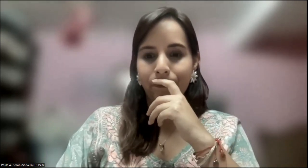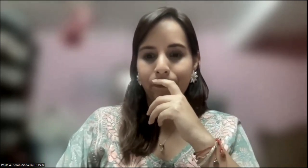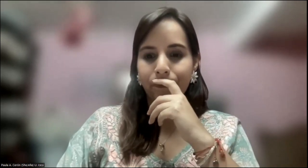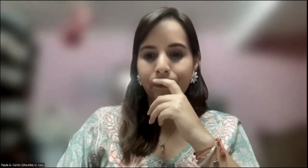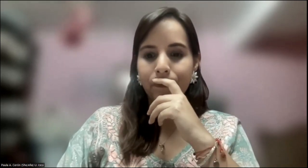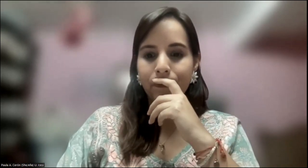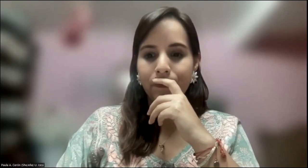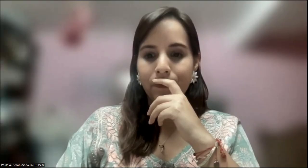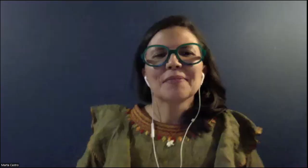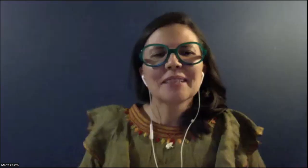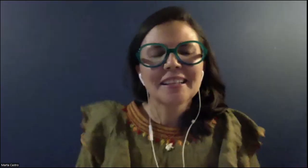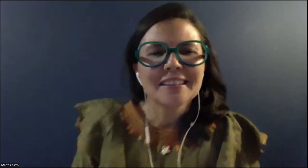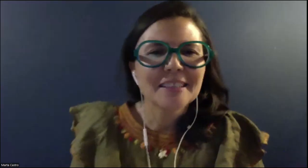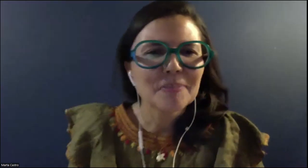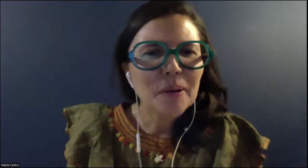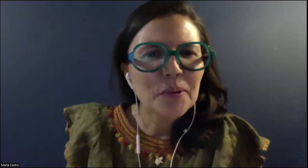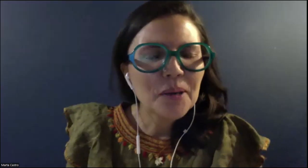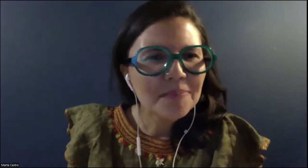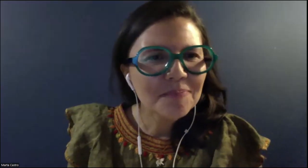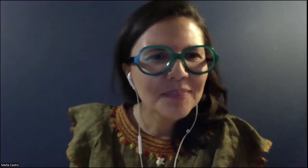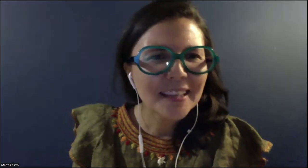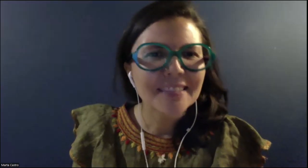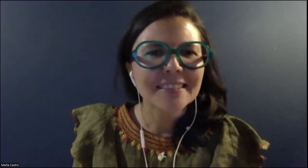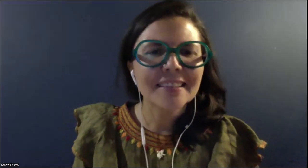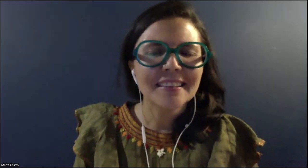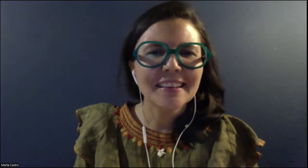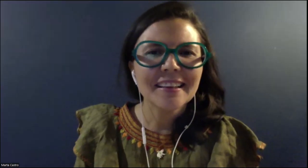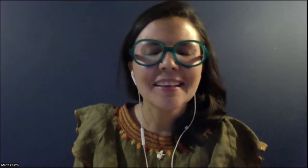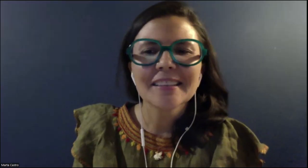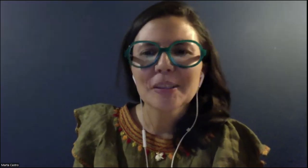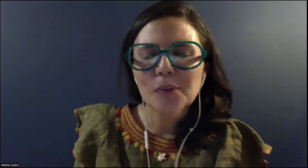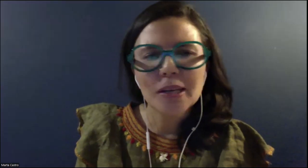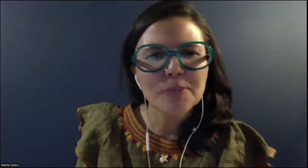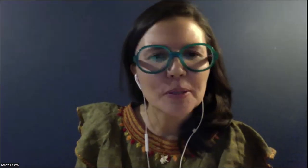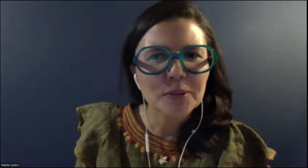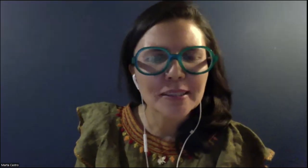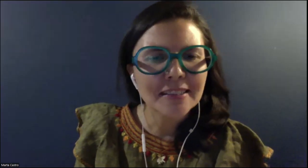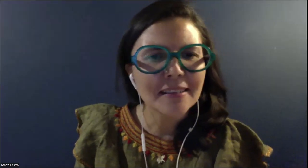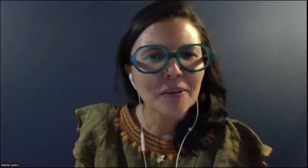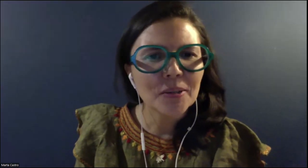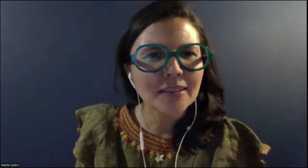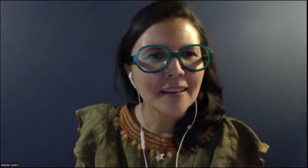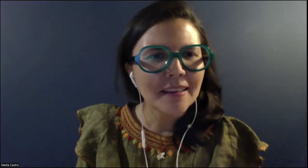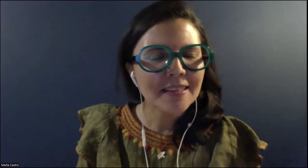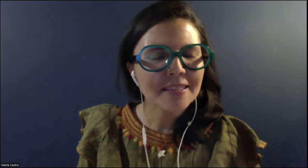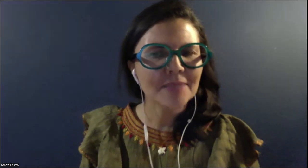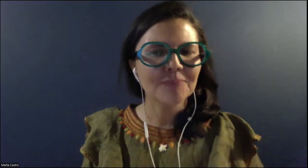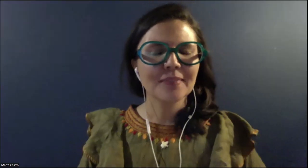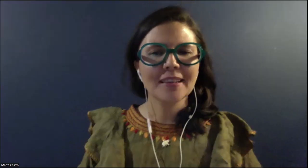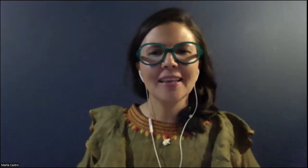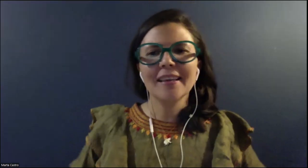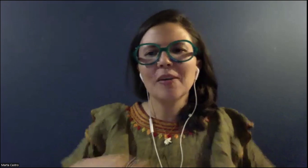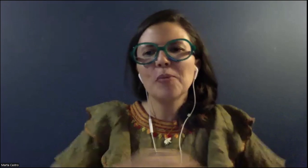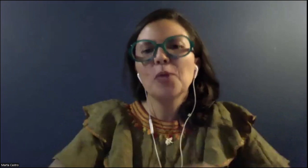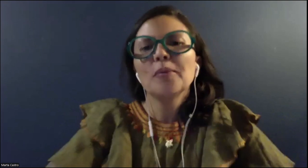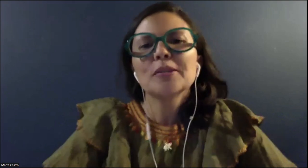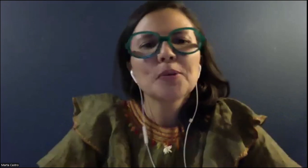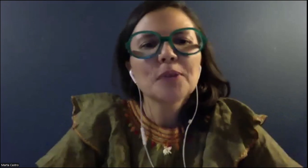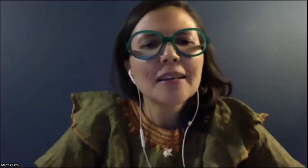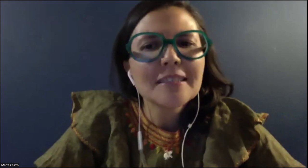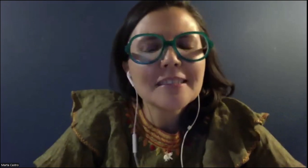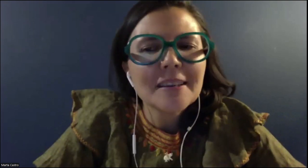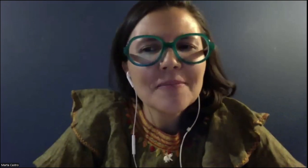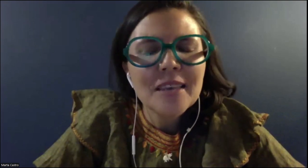mata Muchísimas gracias Paula Gracias a ti Gracias a todas las personas que están conectadas eh Como lo